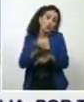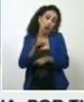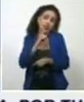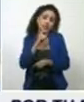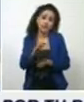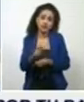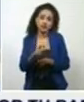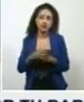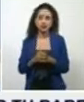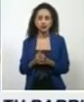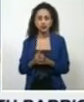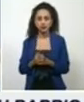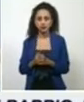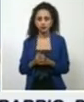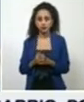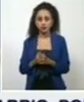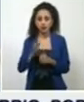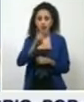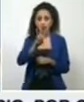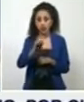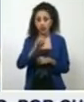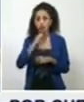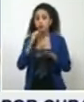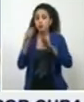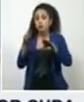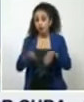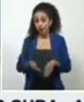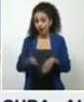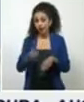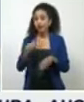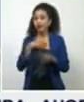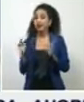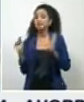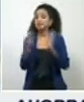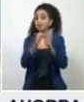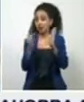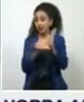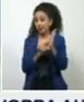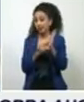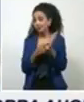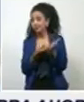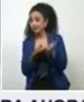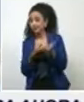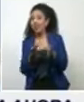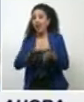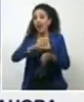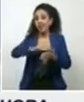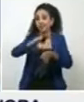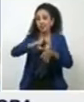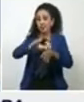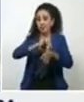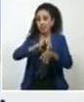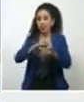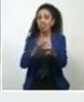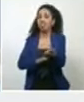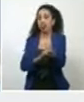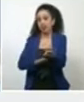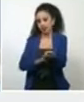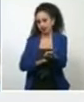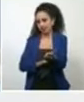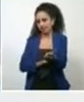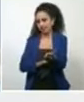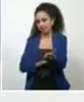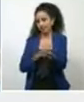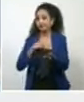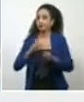entre 30 fallecidos tienen como elemento la diabetes anteriormente. Yo reitero, esto es